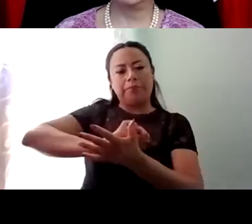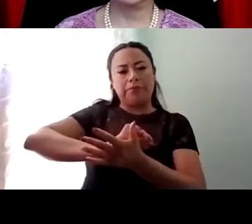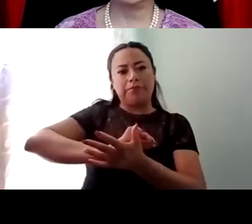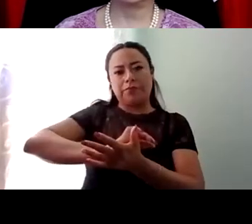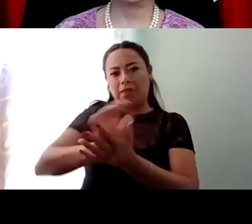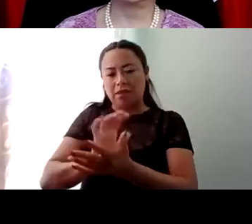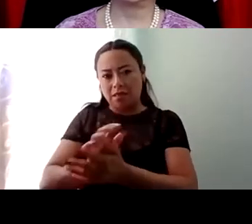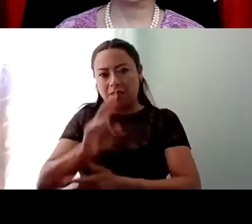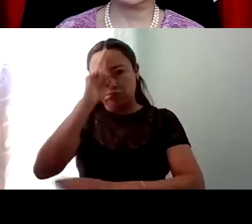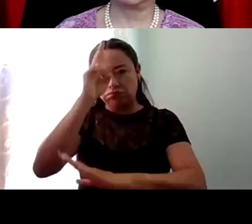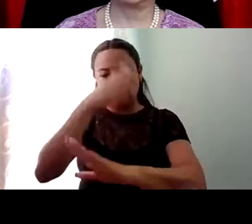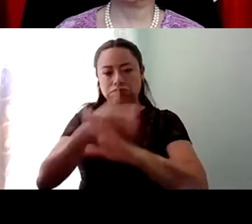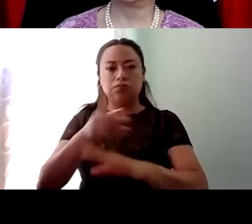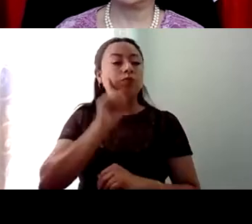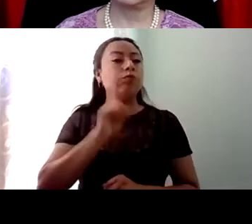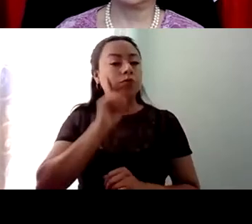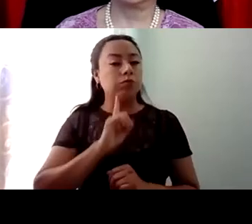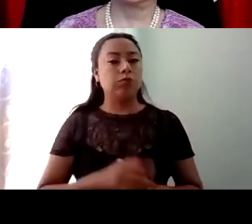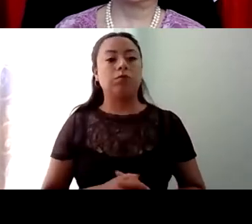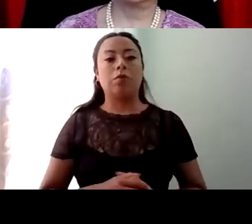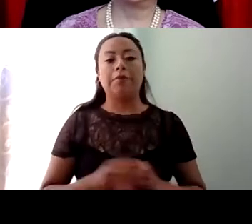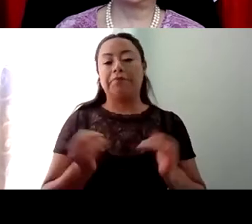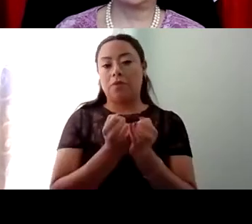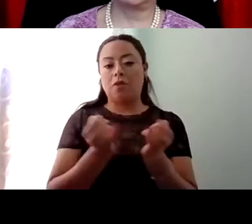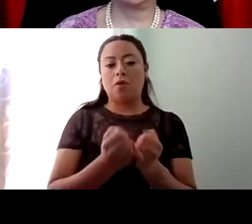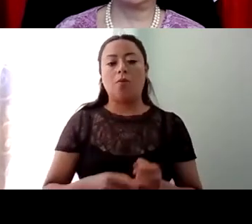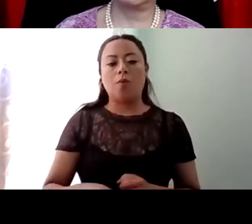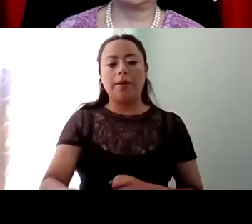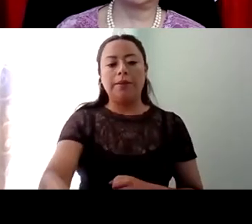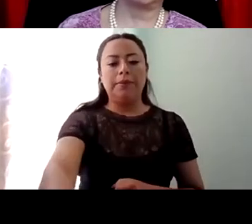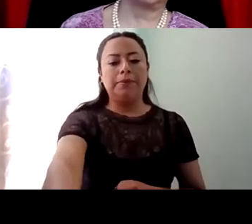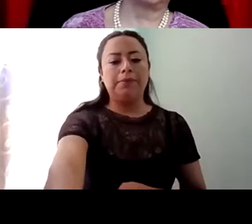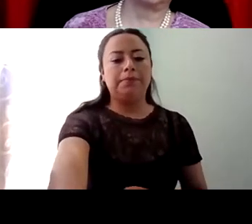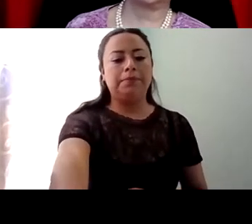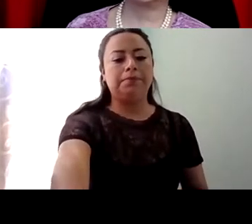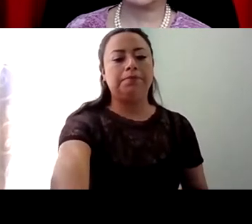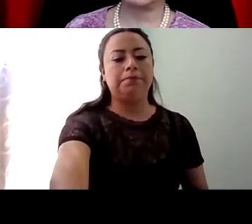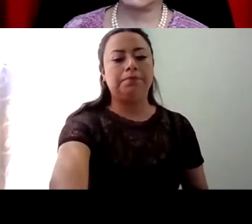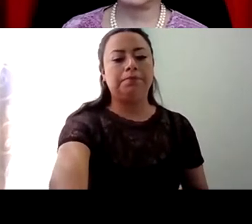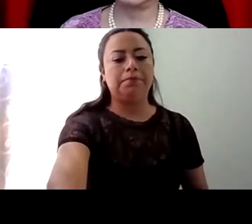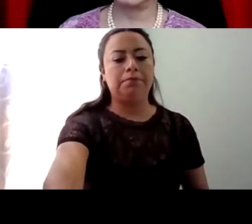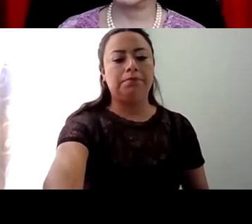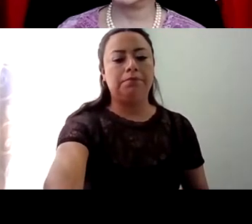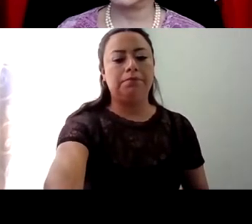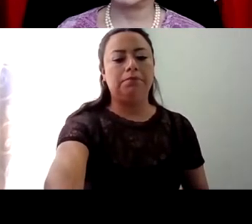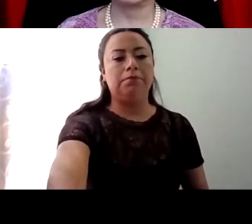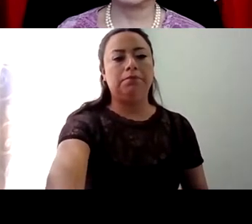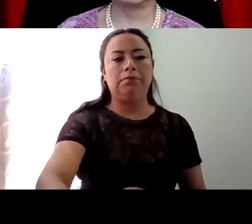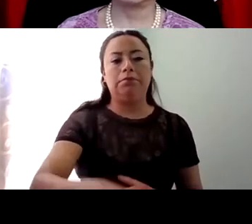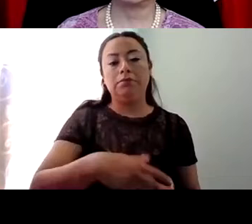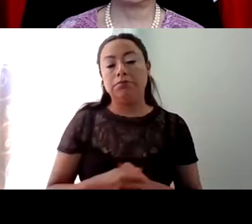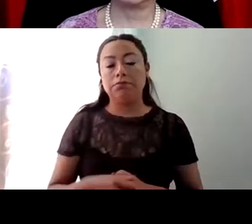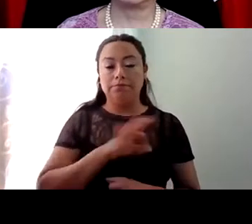aconsejaría en el ámbito de sus funciones a la presidenta de la Comisión que sirva para una mejor observancia y en la tutela